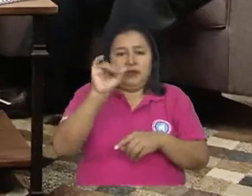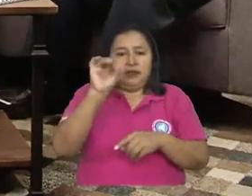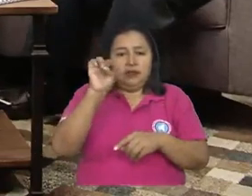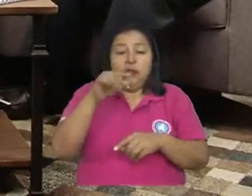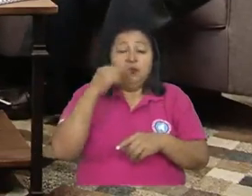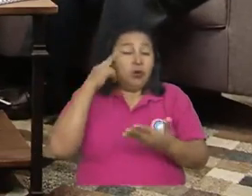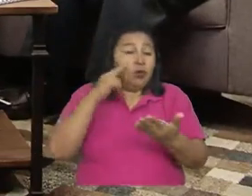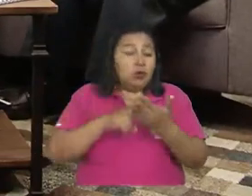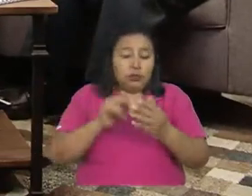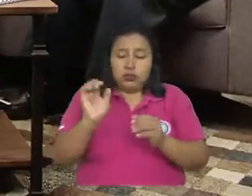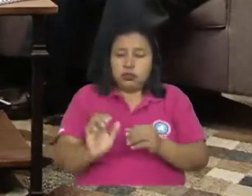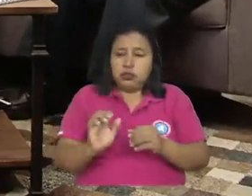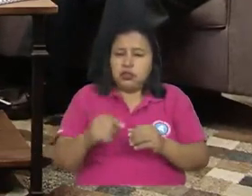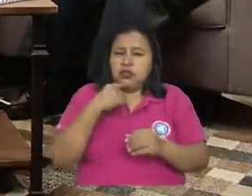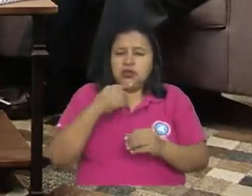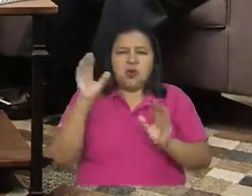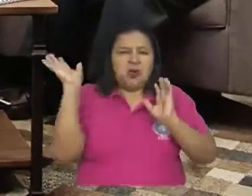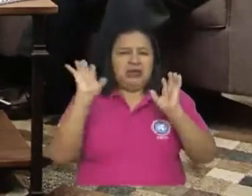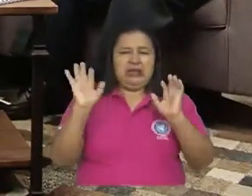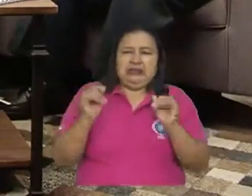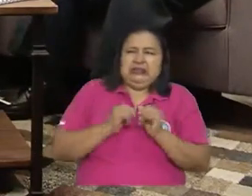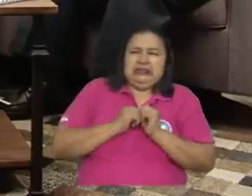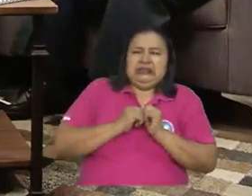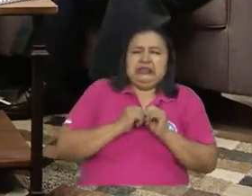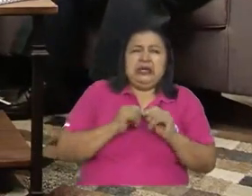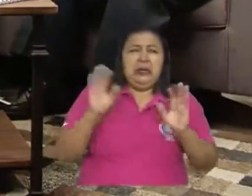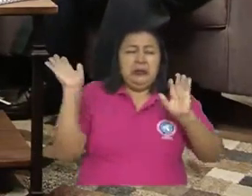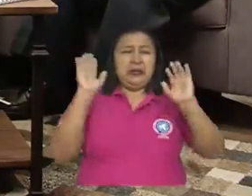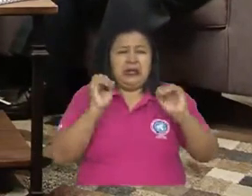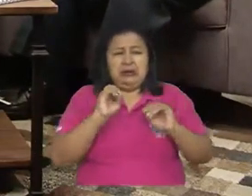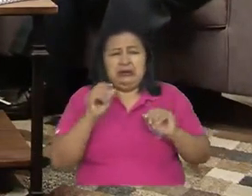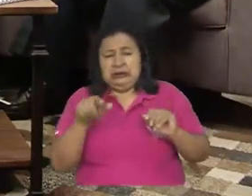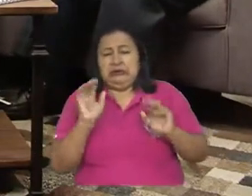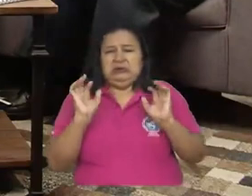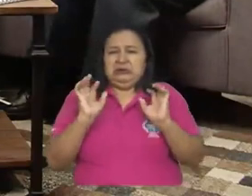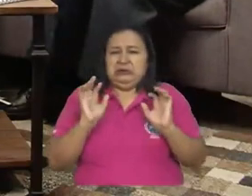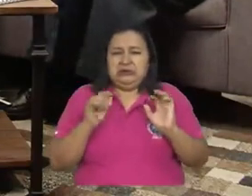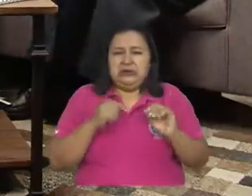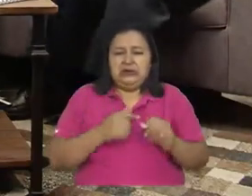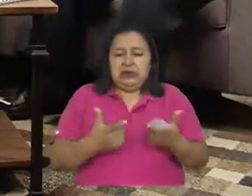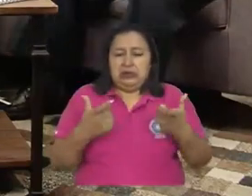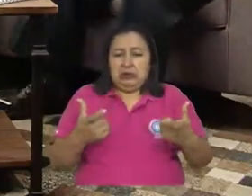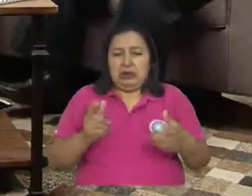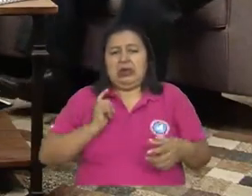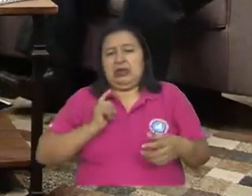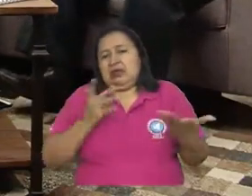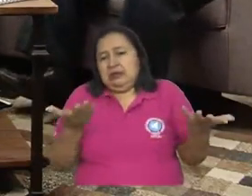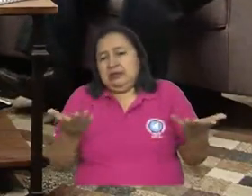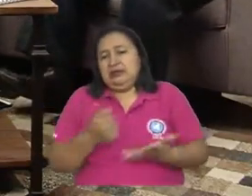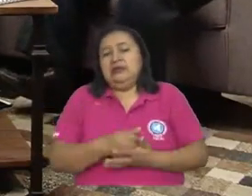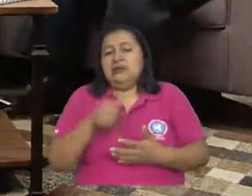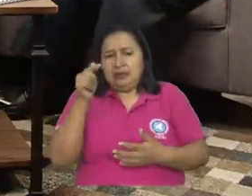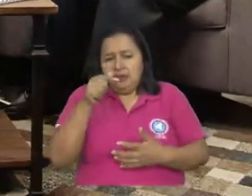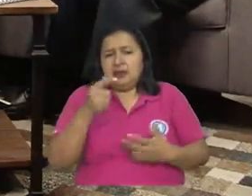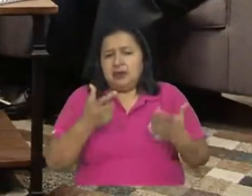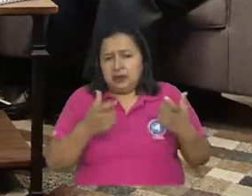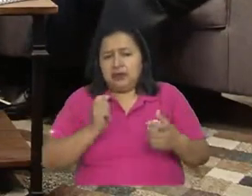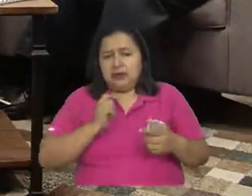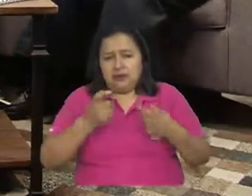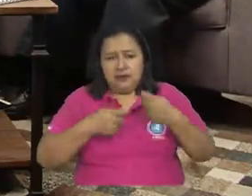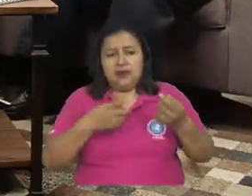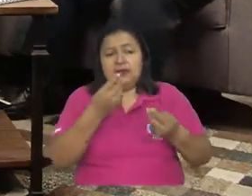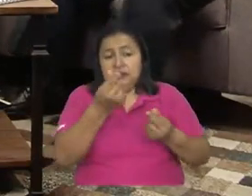estabas chiquito, la gente decía, el Oriental, uy, el mercado tal, uy, ahí están los reales, ahí hay comercio,